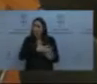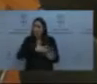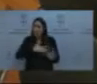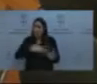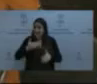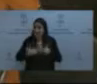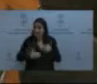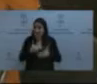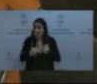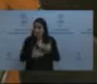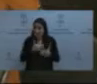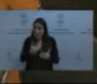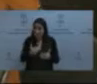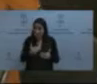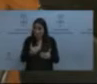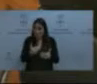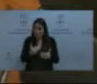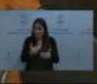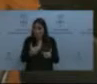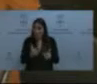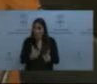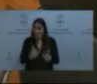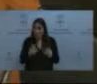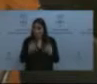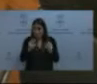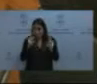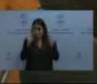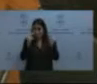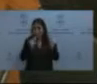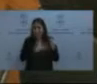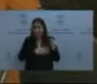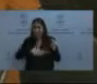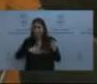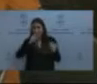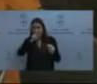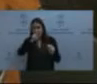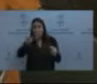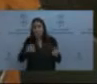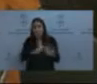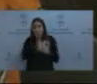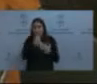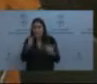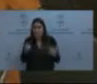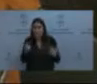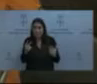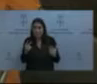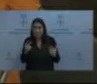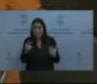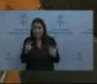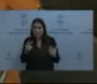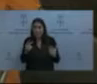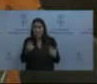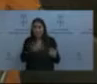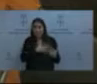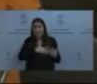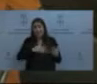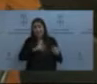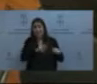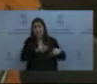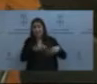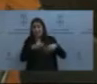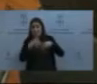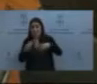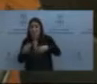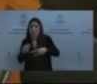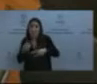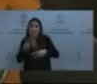el proceso de forma y manera que incluso pudiésemos en este año 2017 hacer frente a las devoluciones por cobros